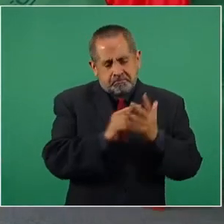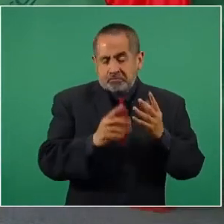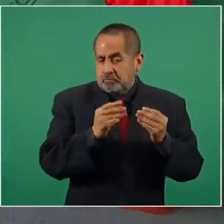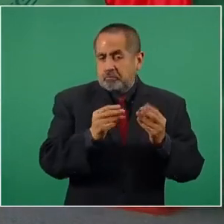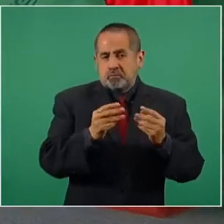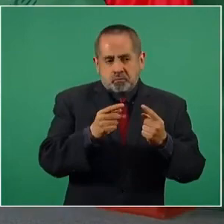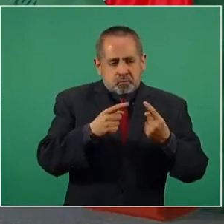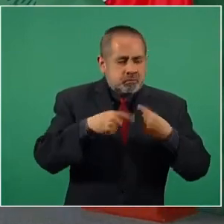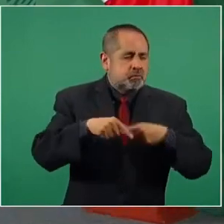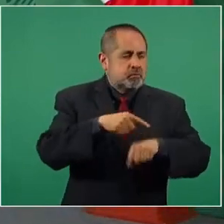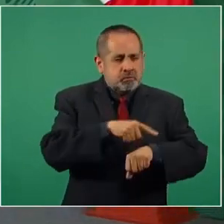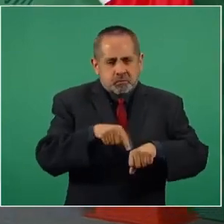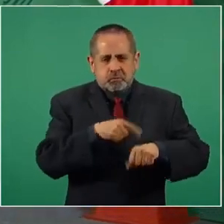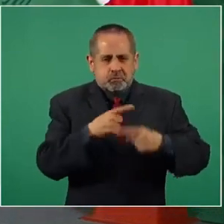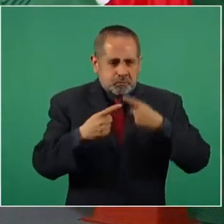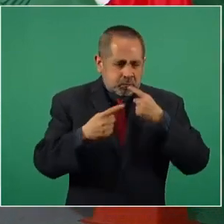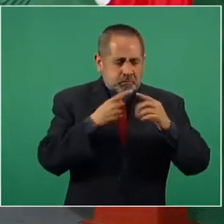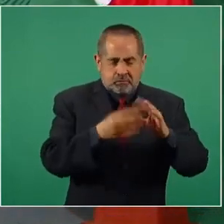mucha